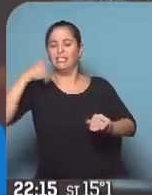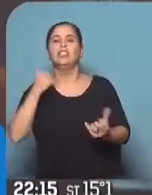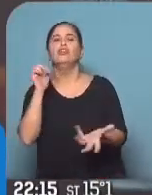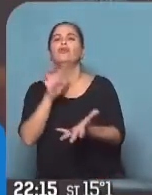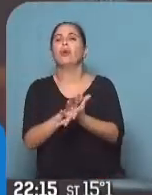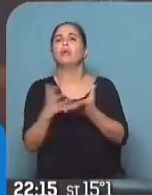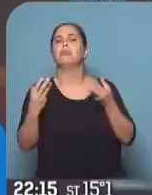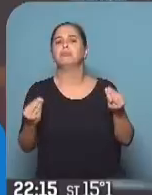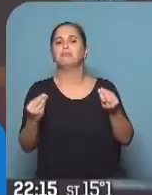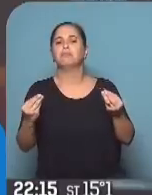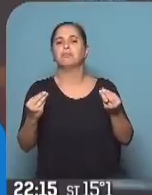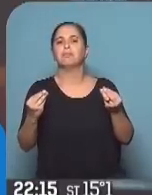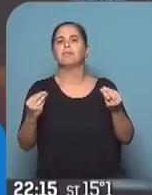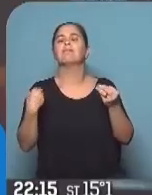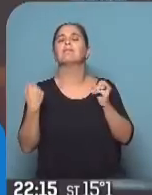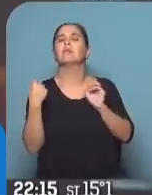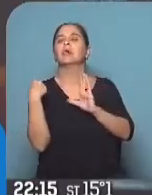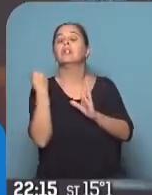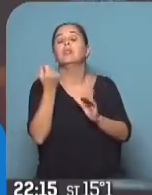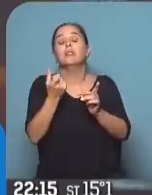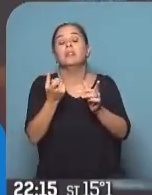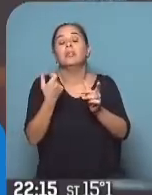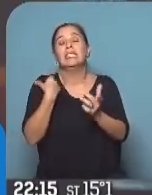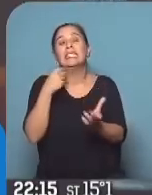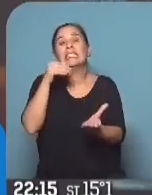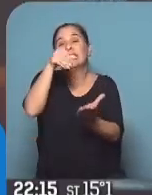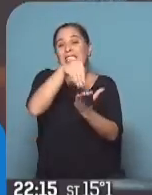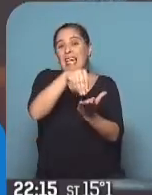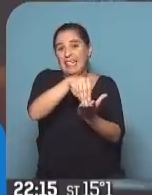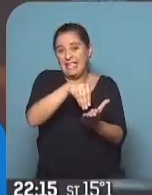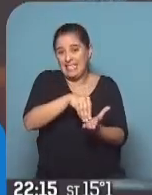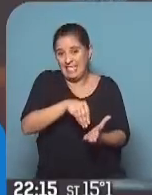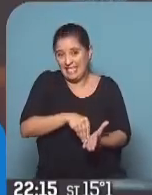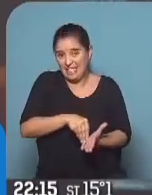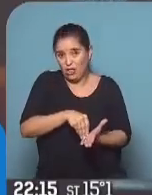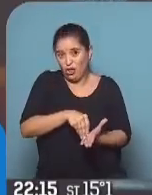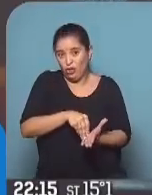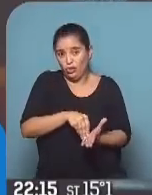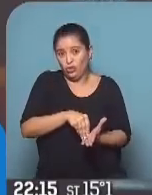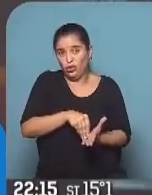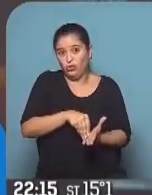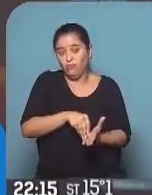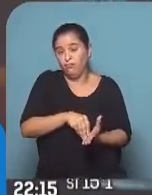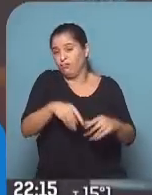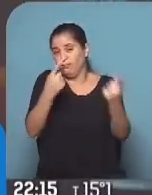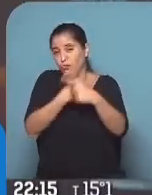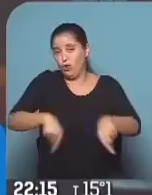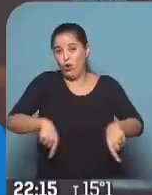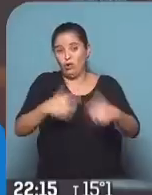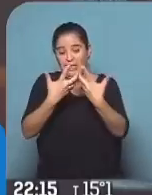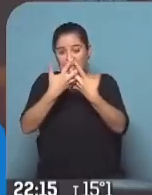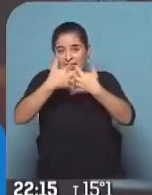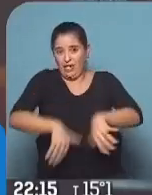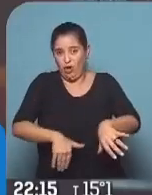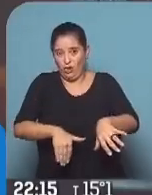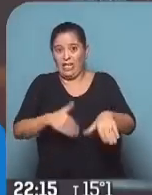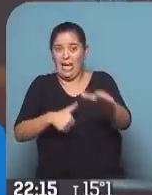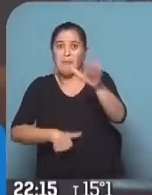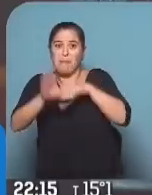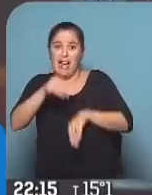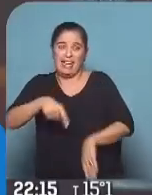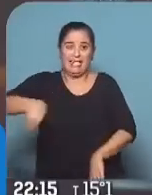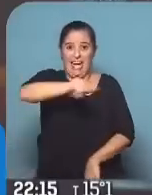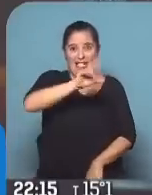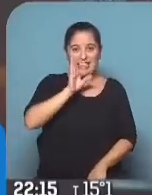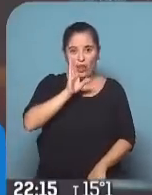de tomar nota de las patentes que los residentes en cada país registran. En 2010, por primera vez, China registró más patentes que Estados Unidos. Es decir,